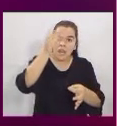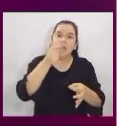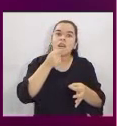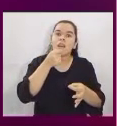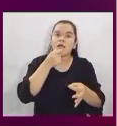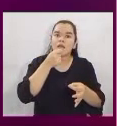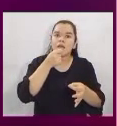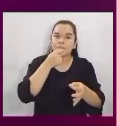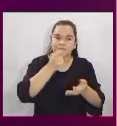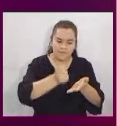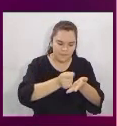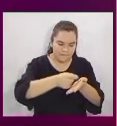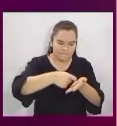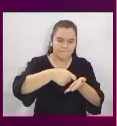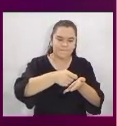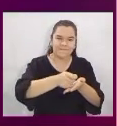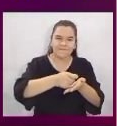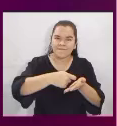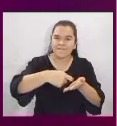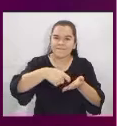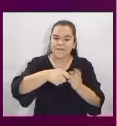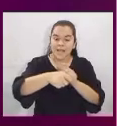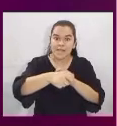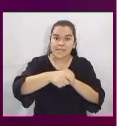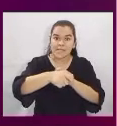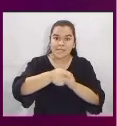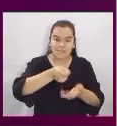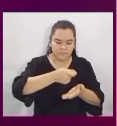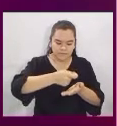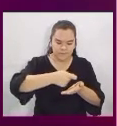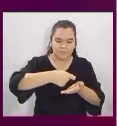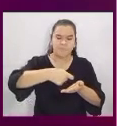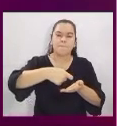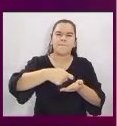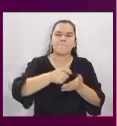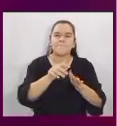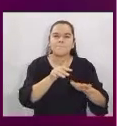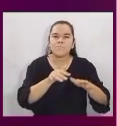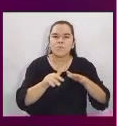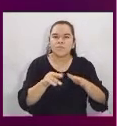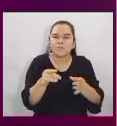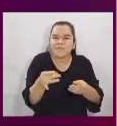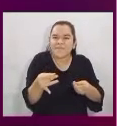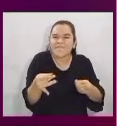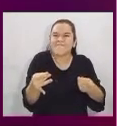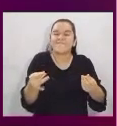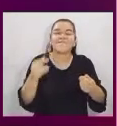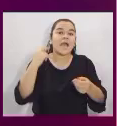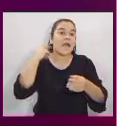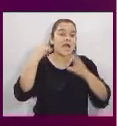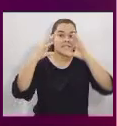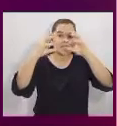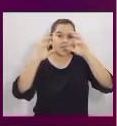frase, ese lápiz tiene que ser guiado con gran precisión. Por lo tanto, ese cerebelo es tan importante